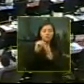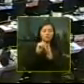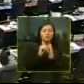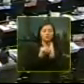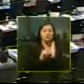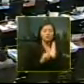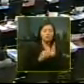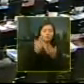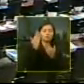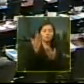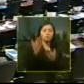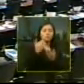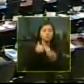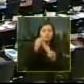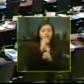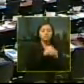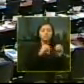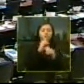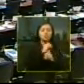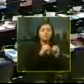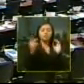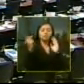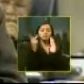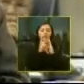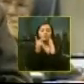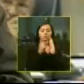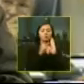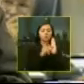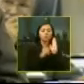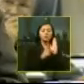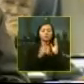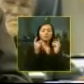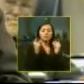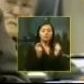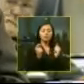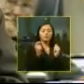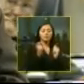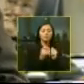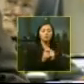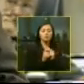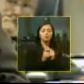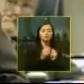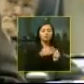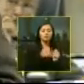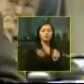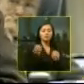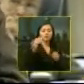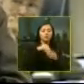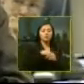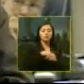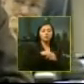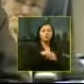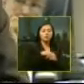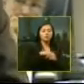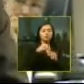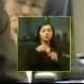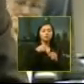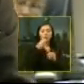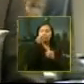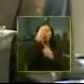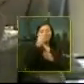articulado propuesto, mis observaciones puntuales y rápidas, señor presidente, que están incluidas dentro de mi informe de